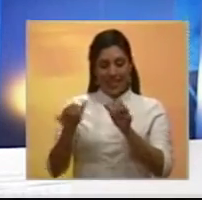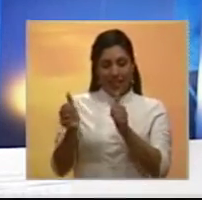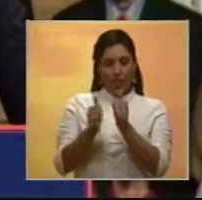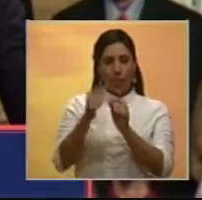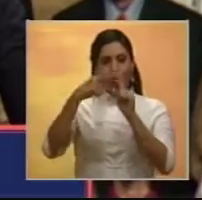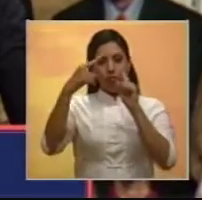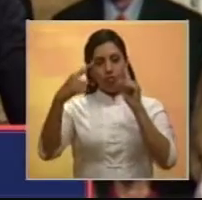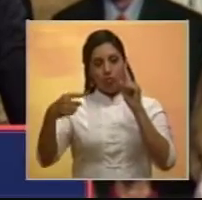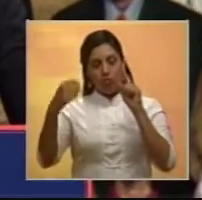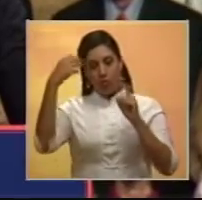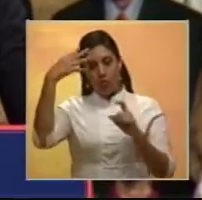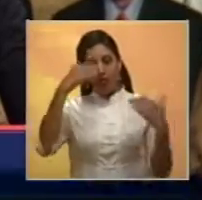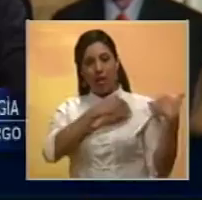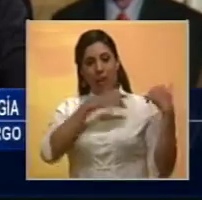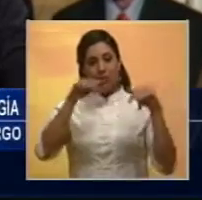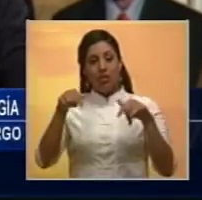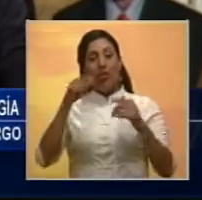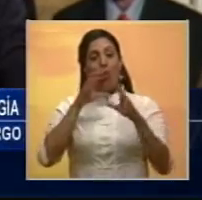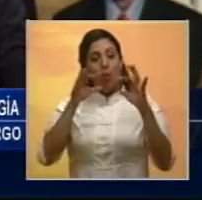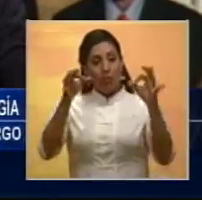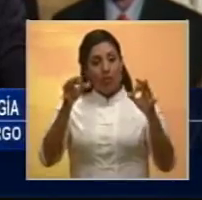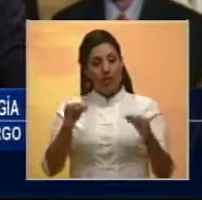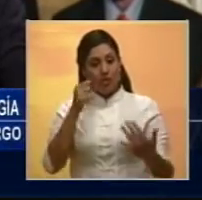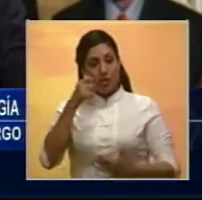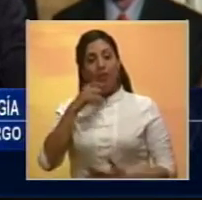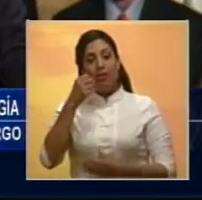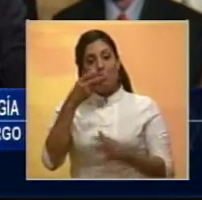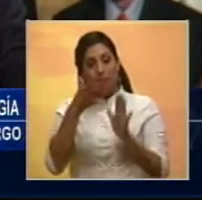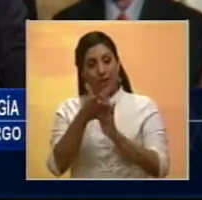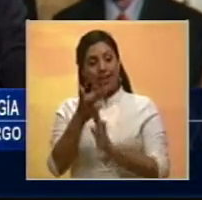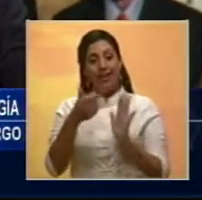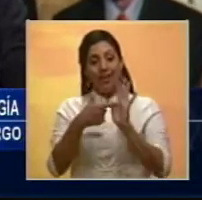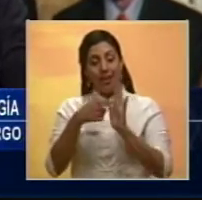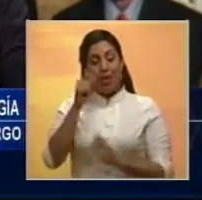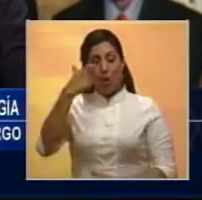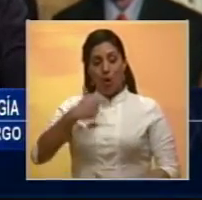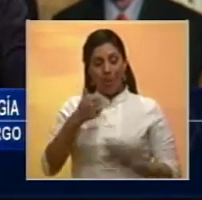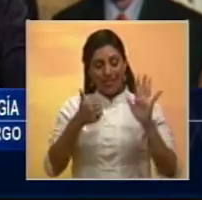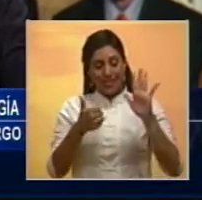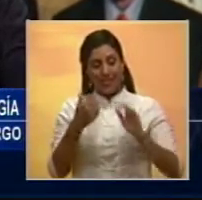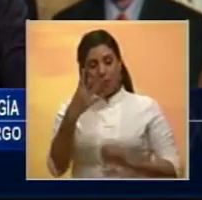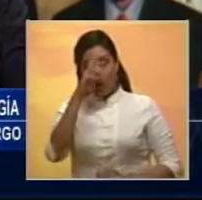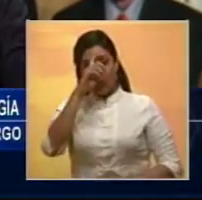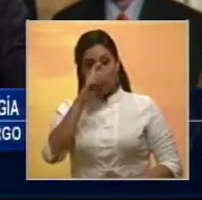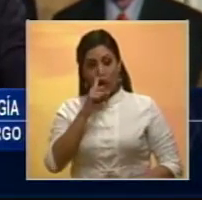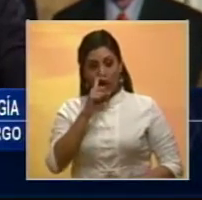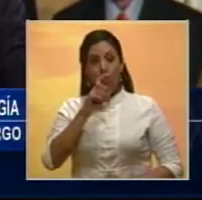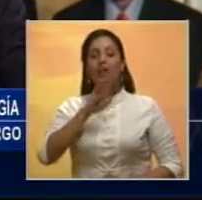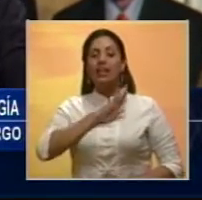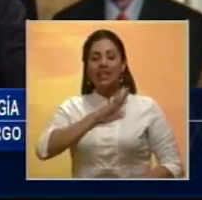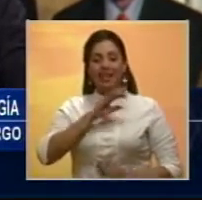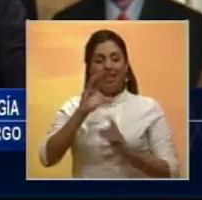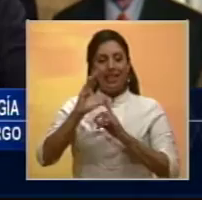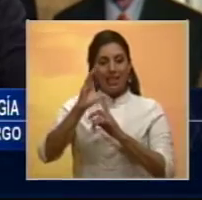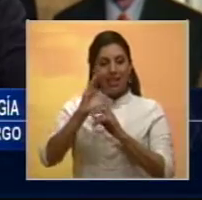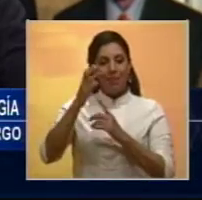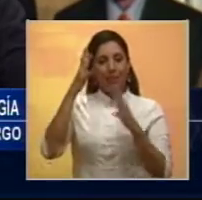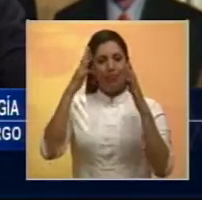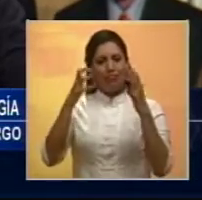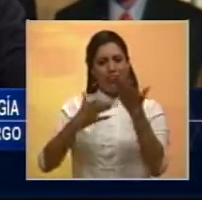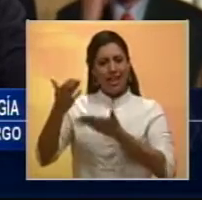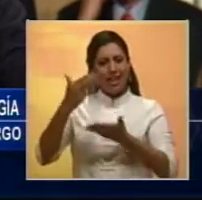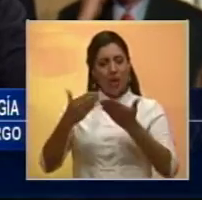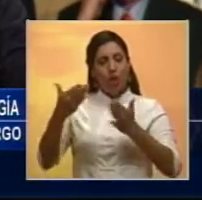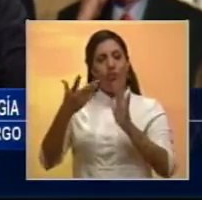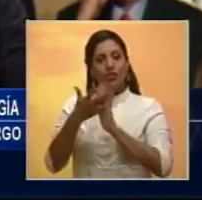Energía. A través de un comunicado oficial, el magnate republicano destacó que Perry, de 64 años, creó un clima para los negocios que a su